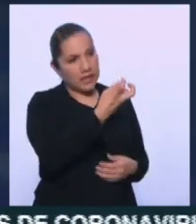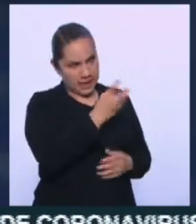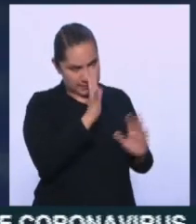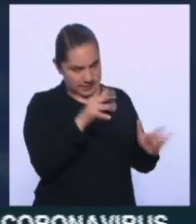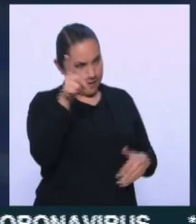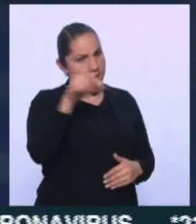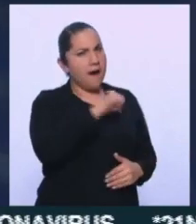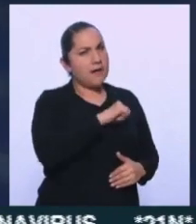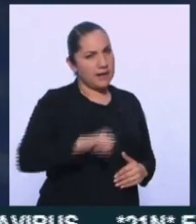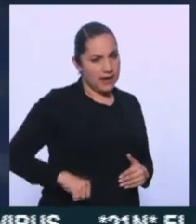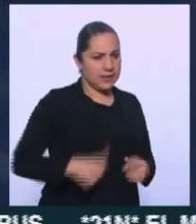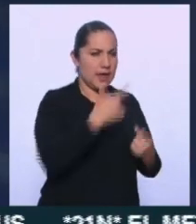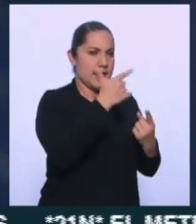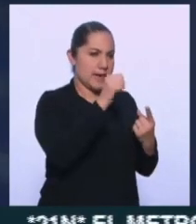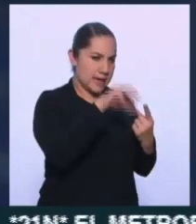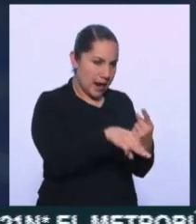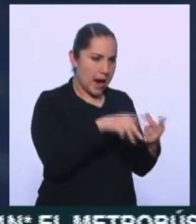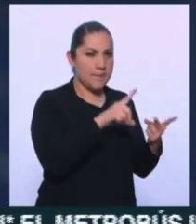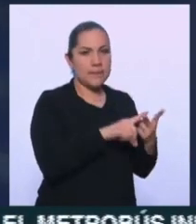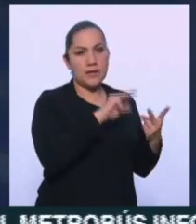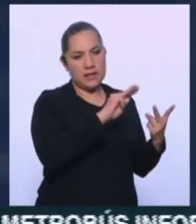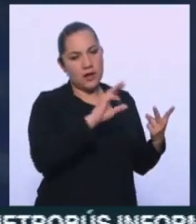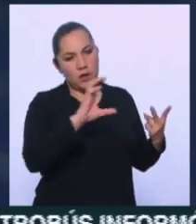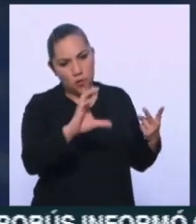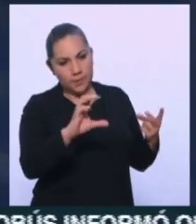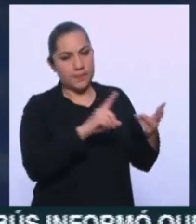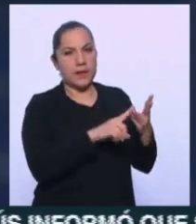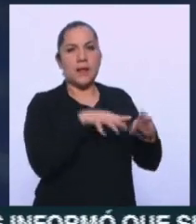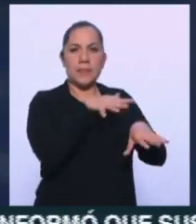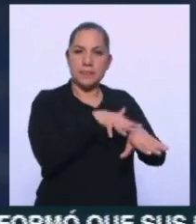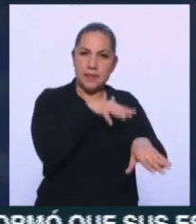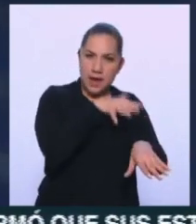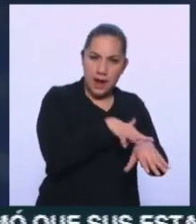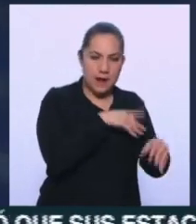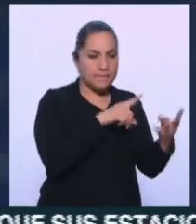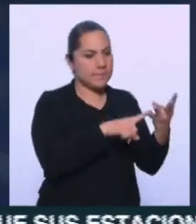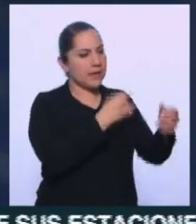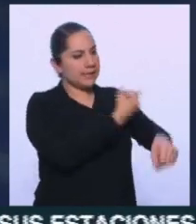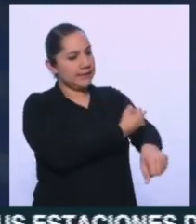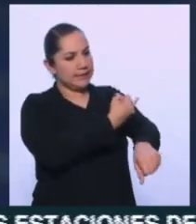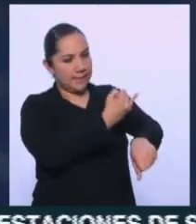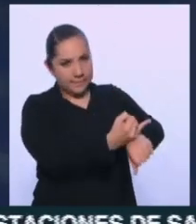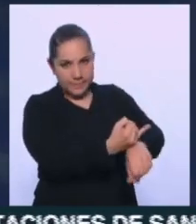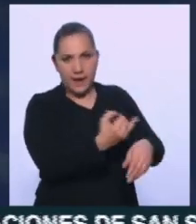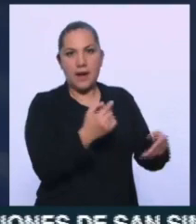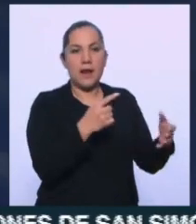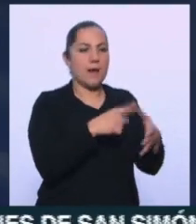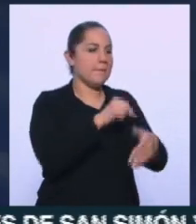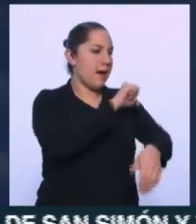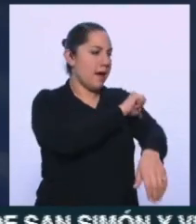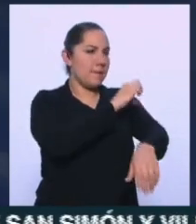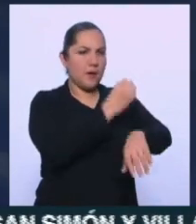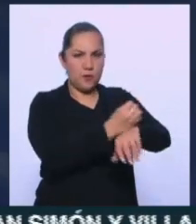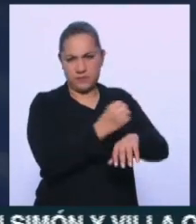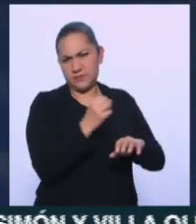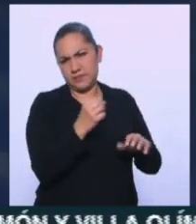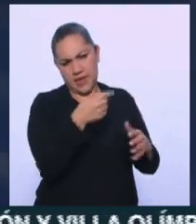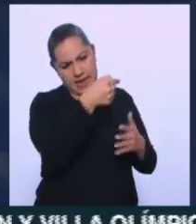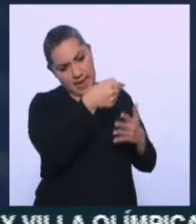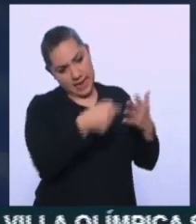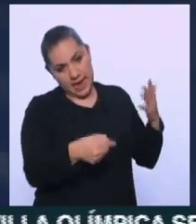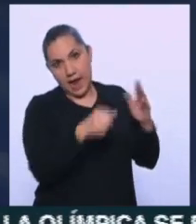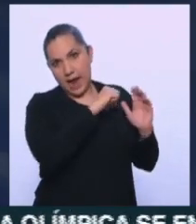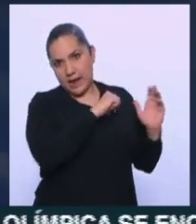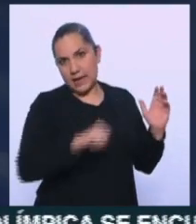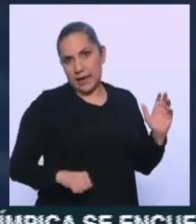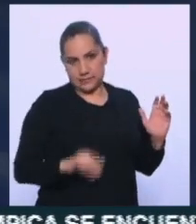con Magdalena Contreras, con Tlalpan, con Iztapalapa, con Álvaro Obregón. En fin, ya tenemos una serie de alcaldías con las que vamos a empezar en abril